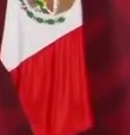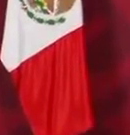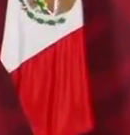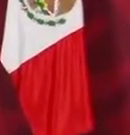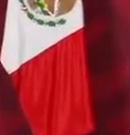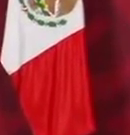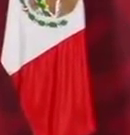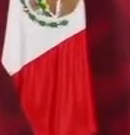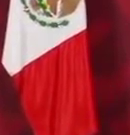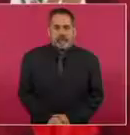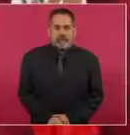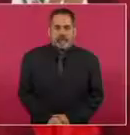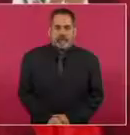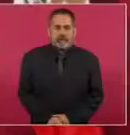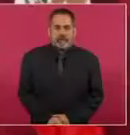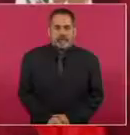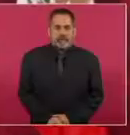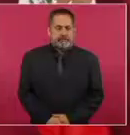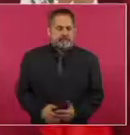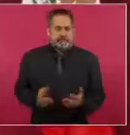todos estos conservadores